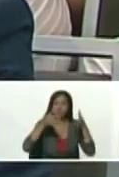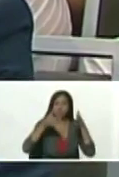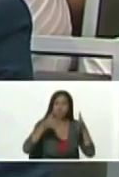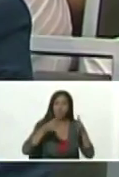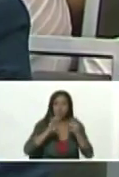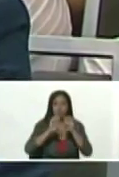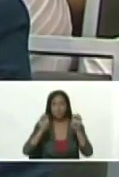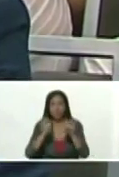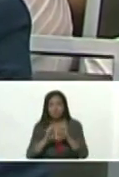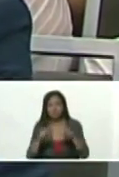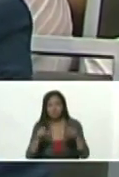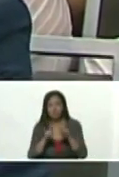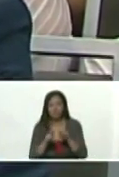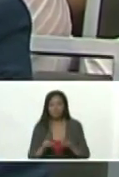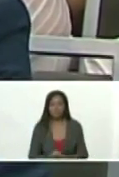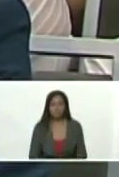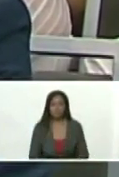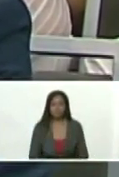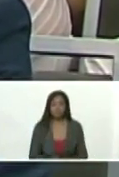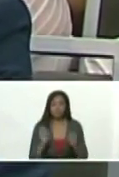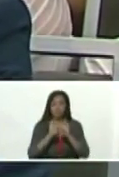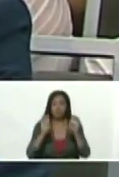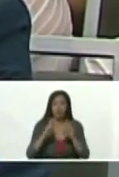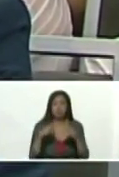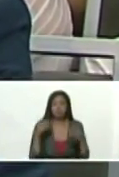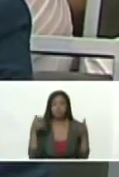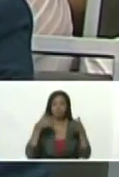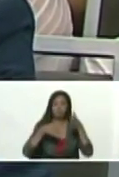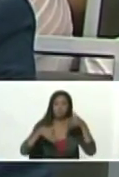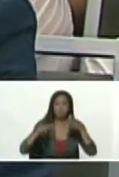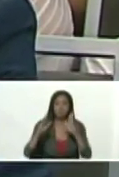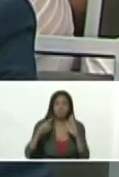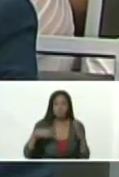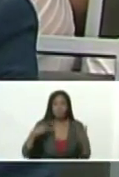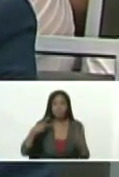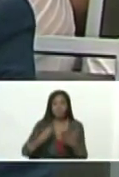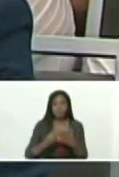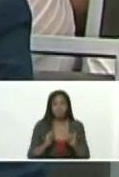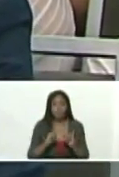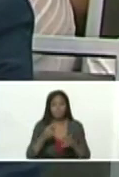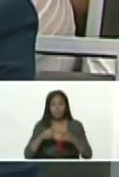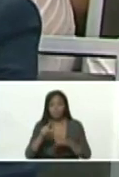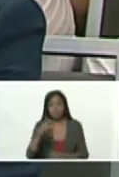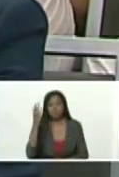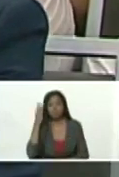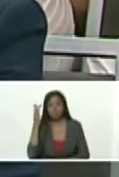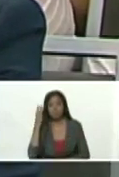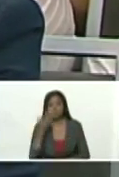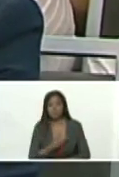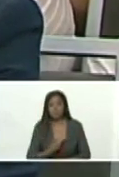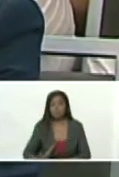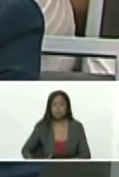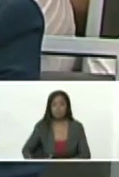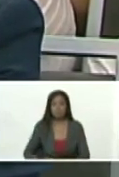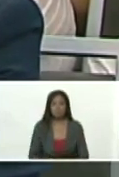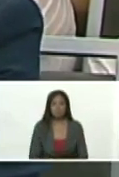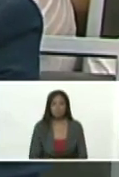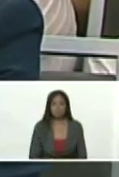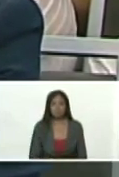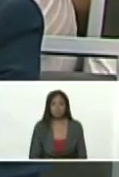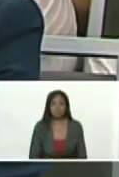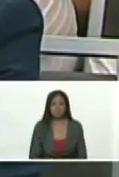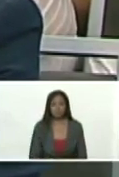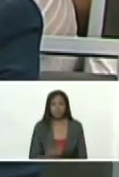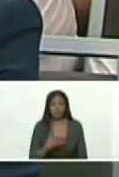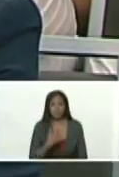Simón Rodríguez, educar es formar voluntades, muy importante. Pero usted sabe, presidente, yo quería que la